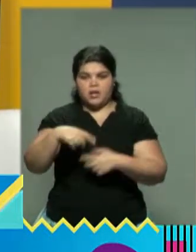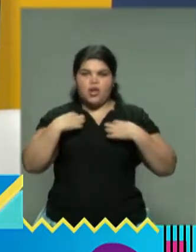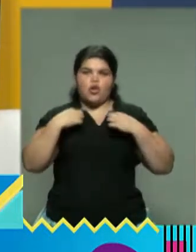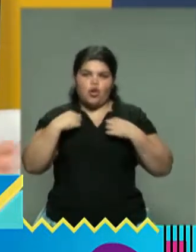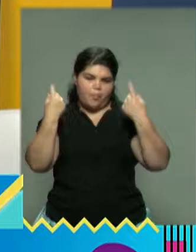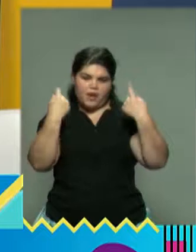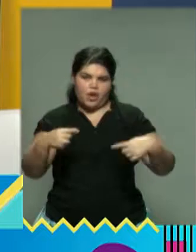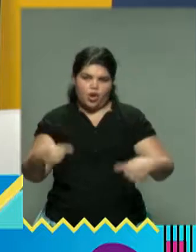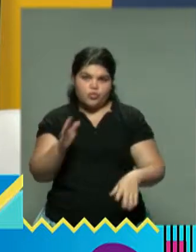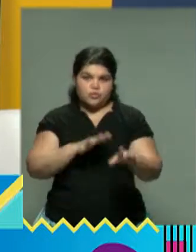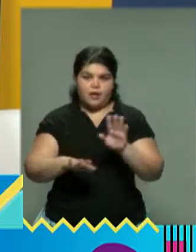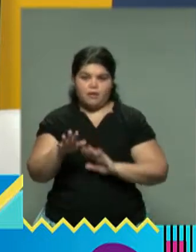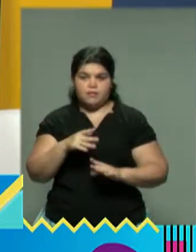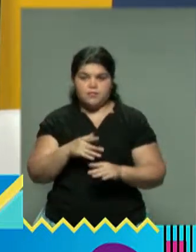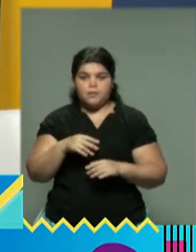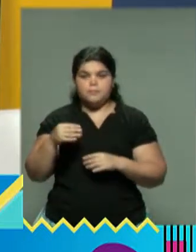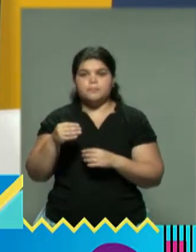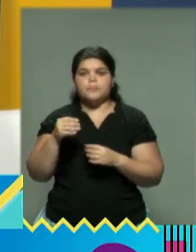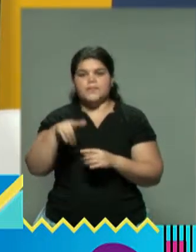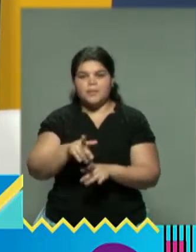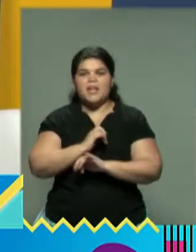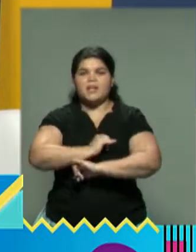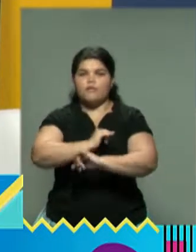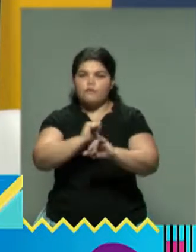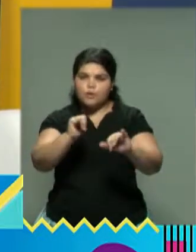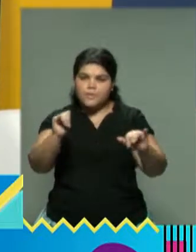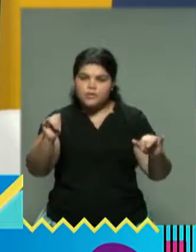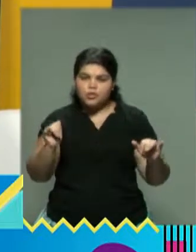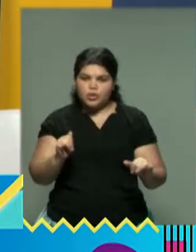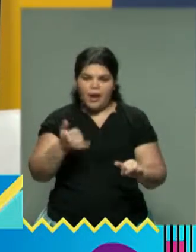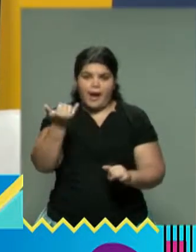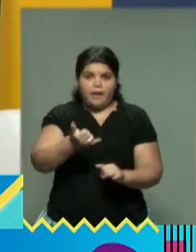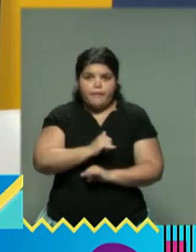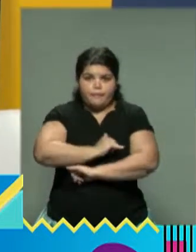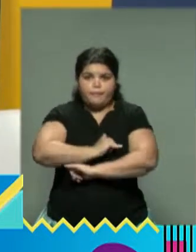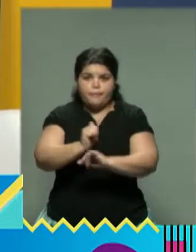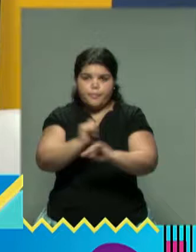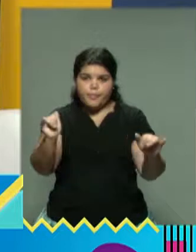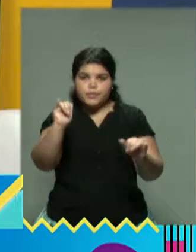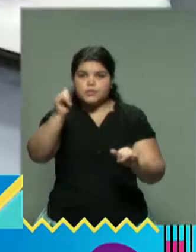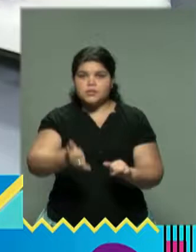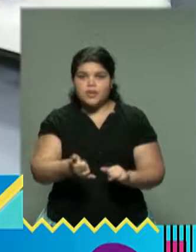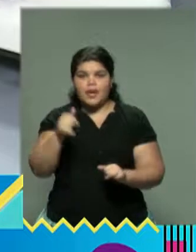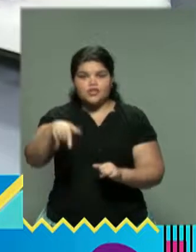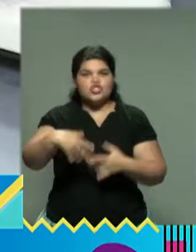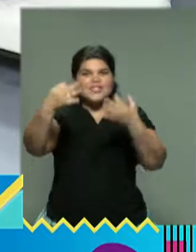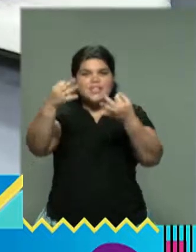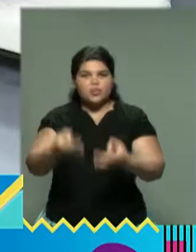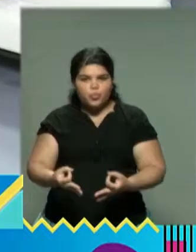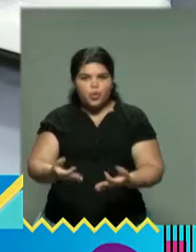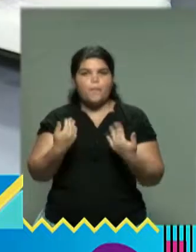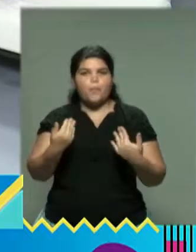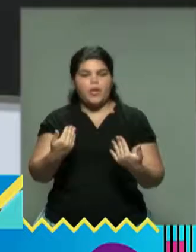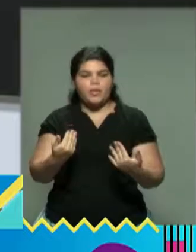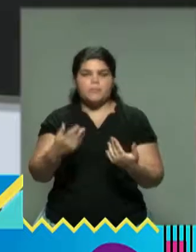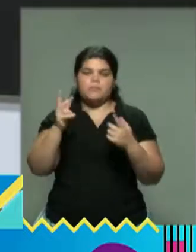hemos progresado a nivel informativo, más que nada, porque hay mucha información, hacen que estas actividades sean seguras, tanto como puede ser